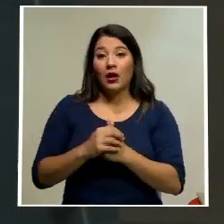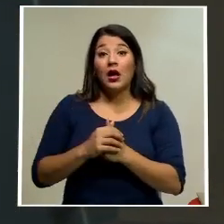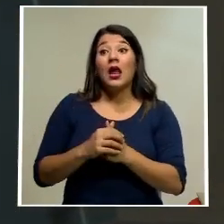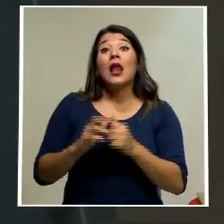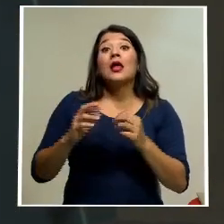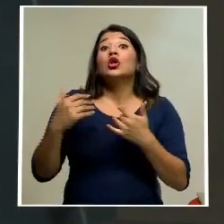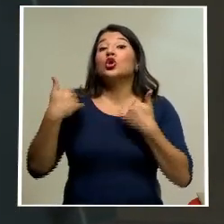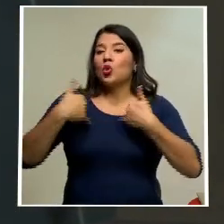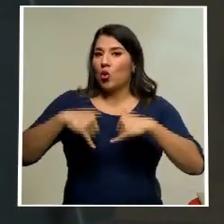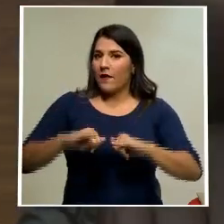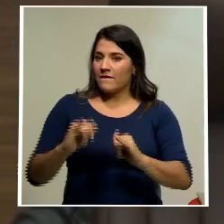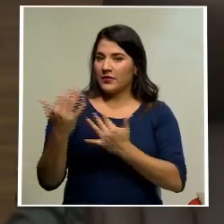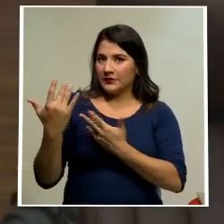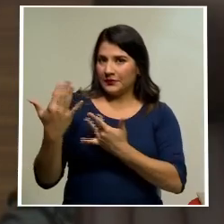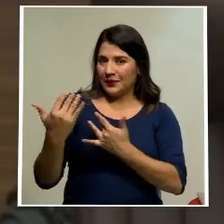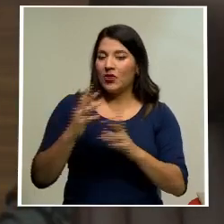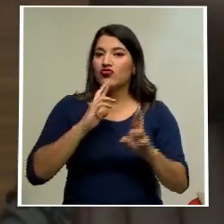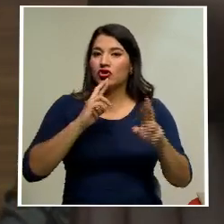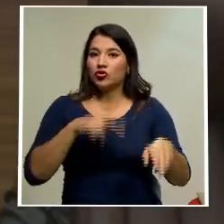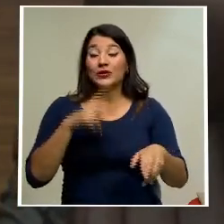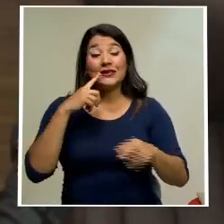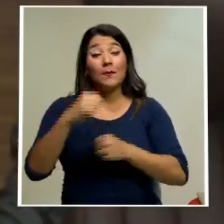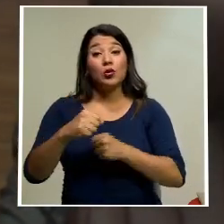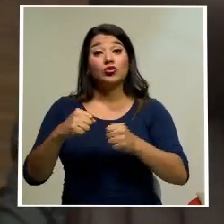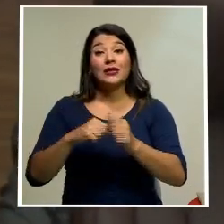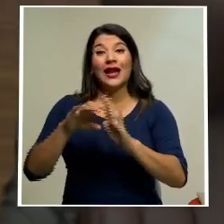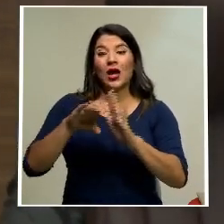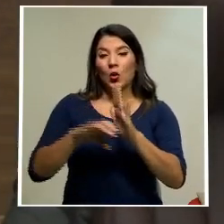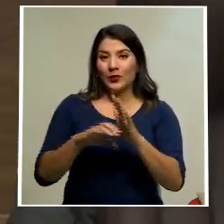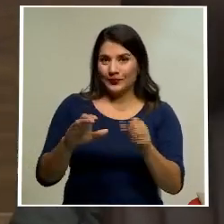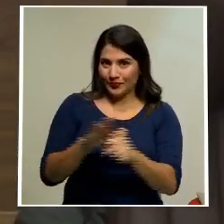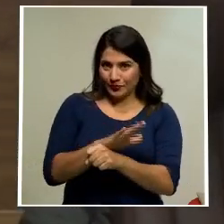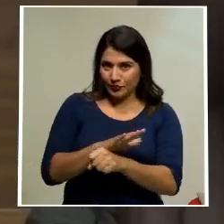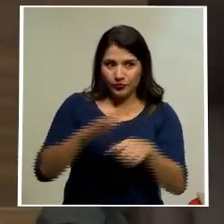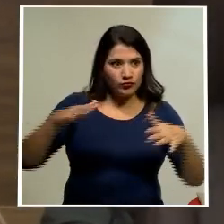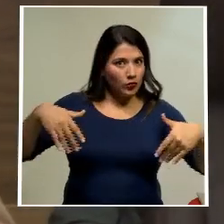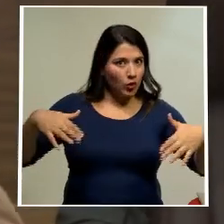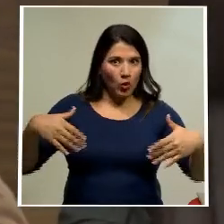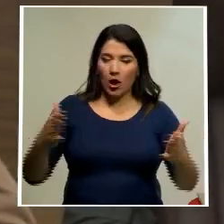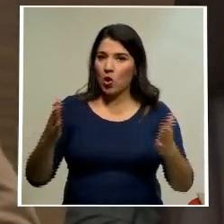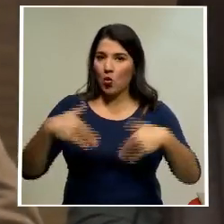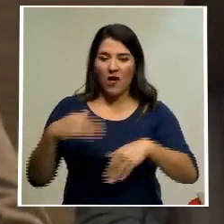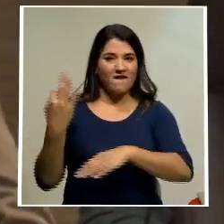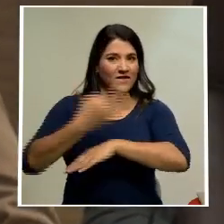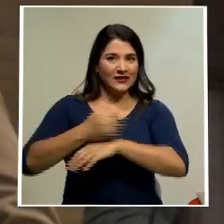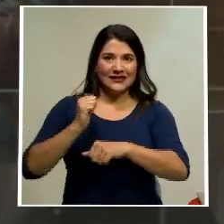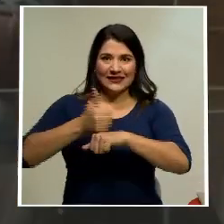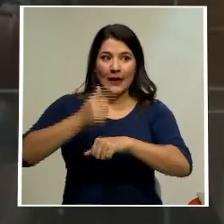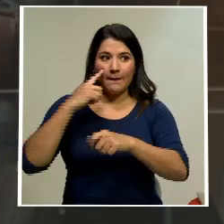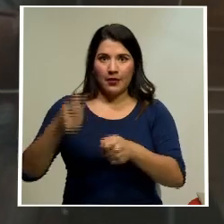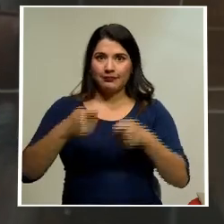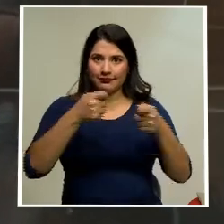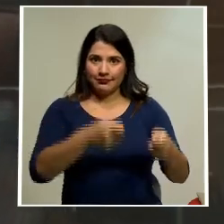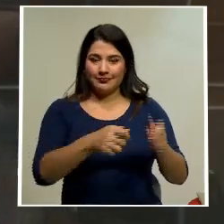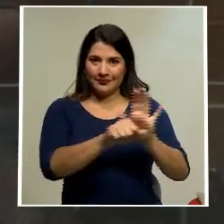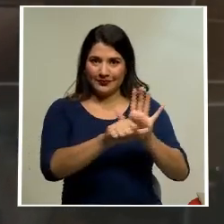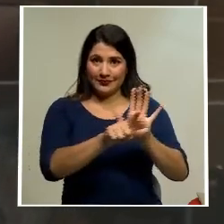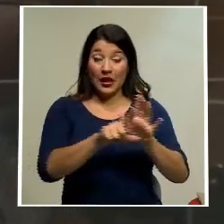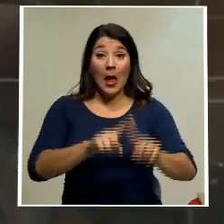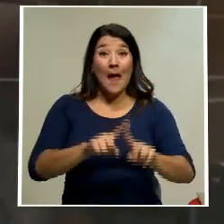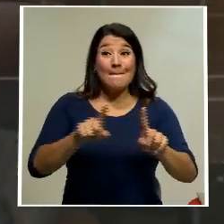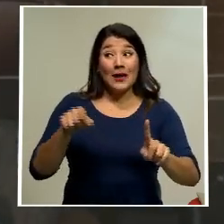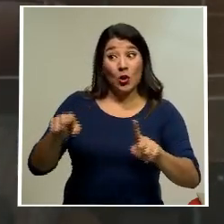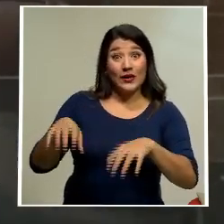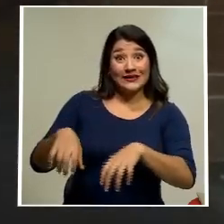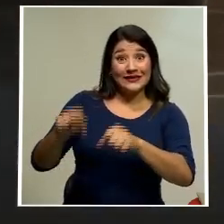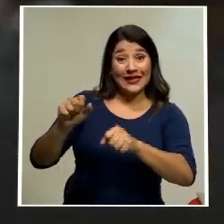Constitucional y no hay una fecha definida para que regrese al Congreso. Sin embargo, desde la propia sala aseguran que están trabajando de